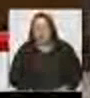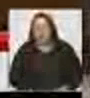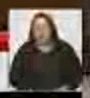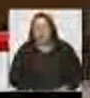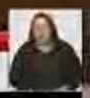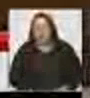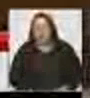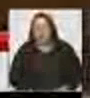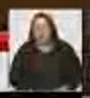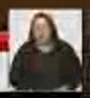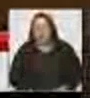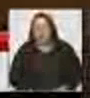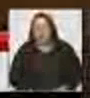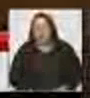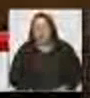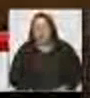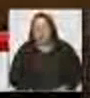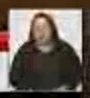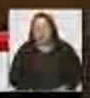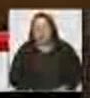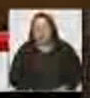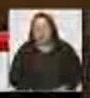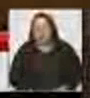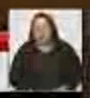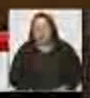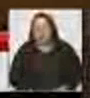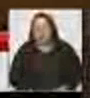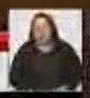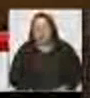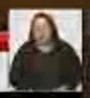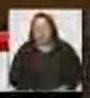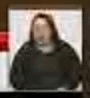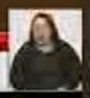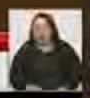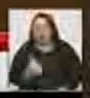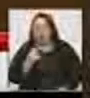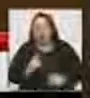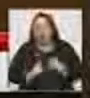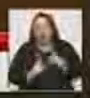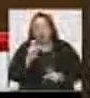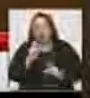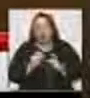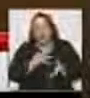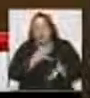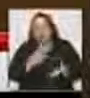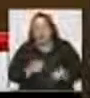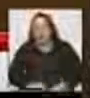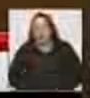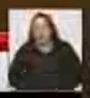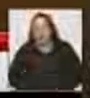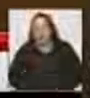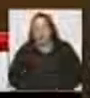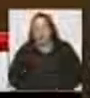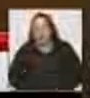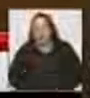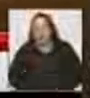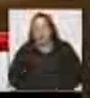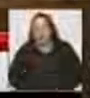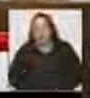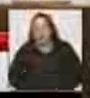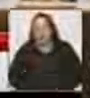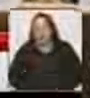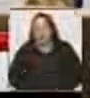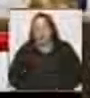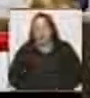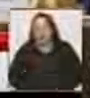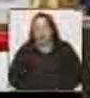disminuido, que hay 11, acá ha hablado de 11 personas, no sé si por mes o por año, que se han jubilado en el